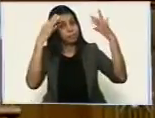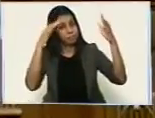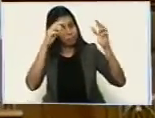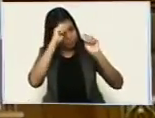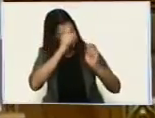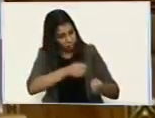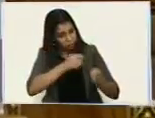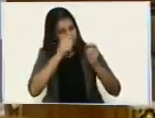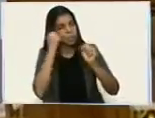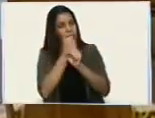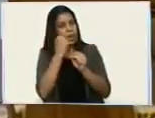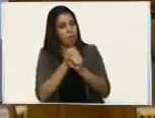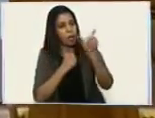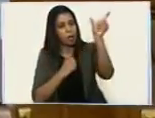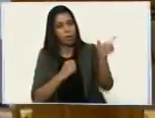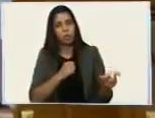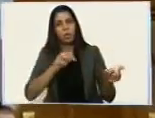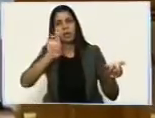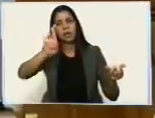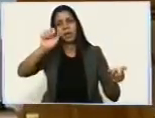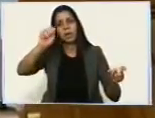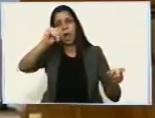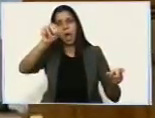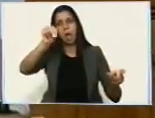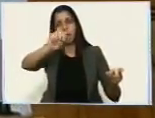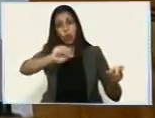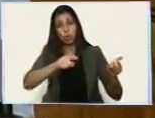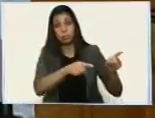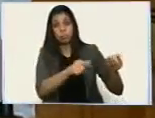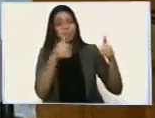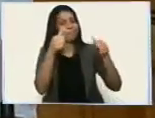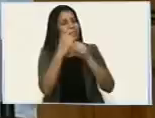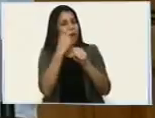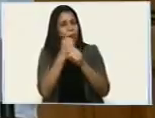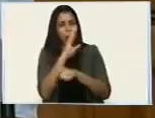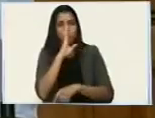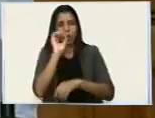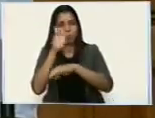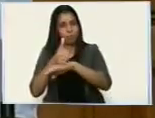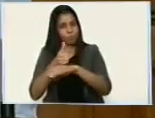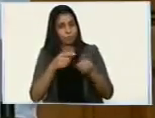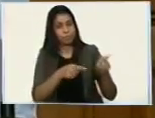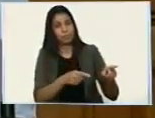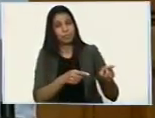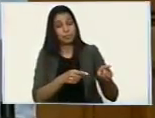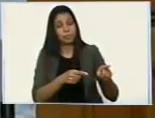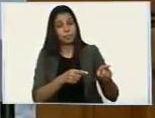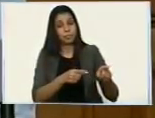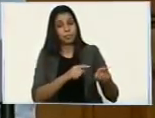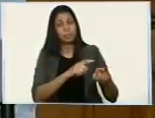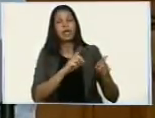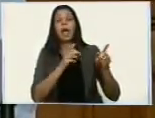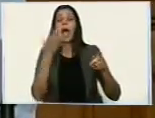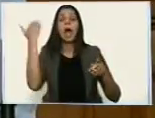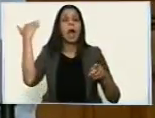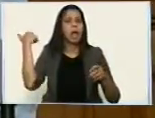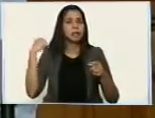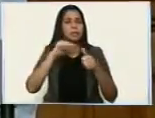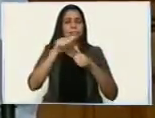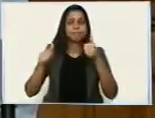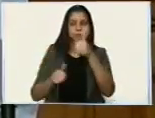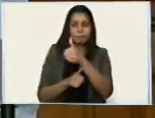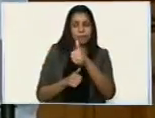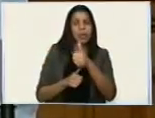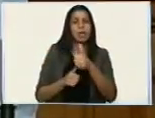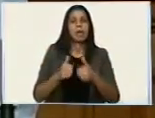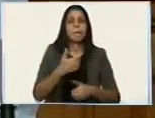reconocimiento del camarada Lobo en el Banco Central, previamente en la Vicepresidencia de Economía, donde jugó un